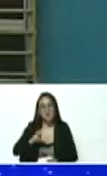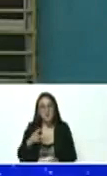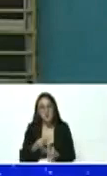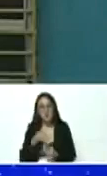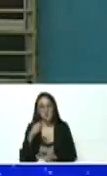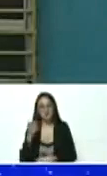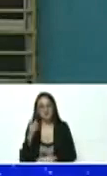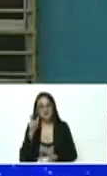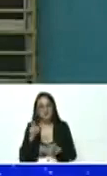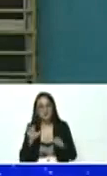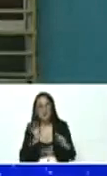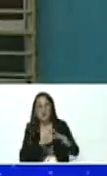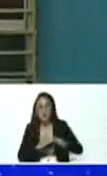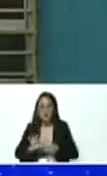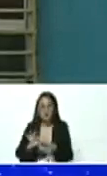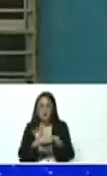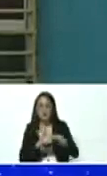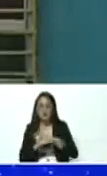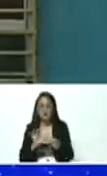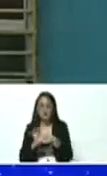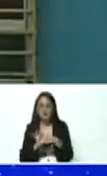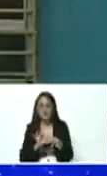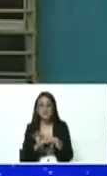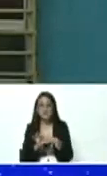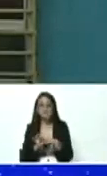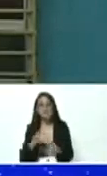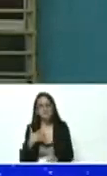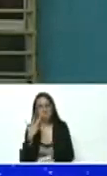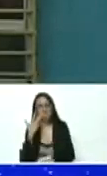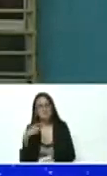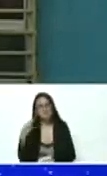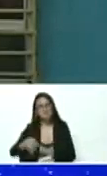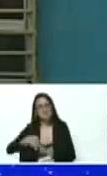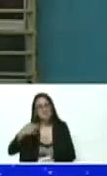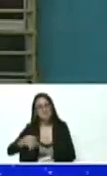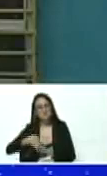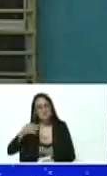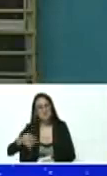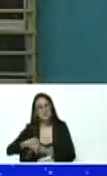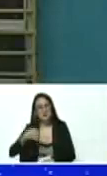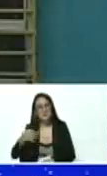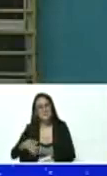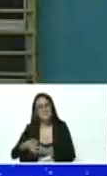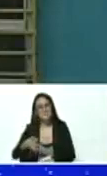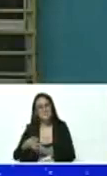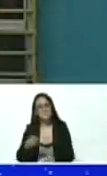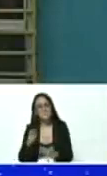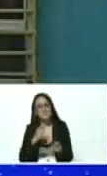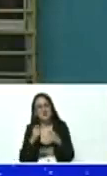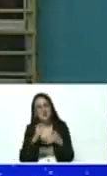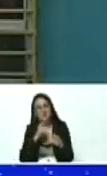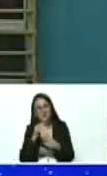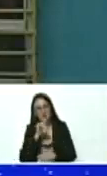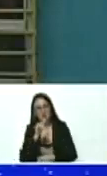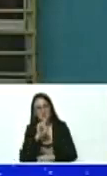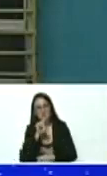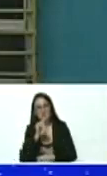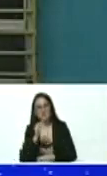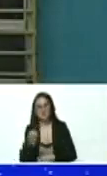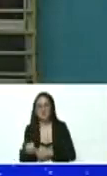soldado, unidos. Mira, yo he visto, veo siempre los reportajes y me mandan informes,